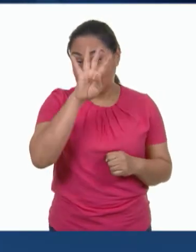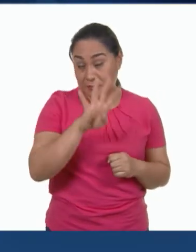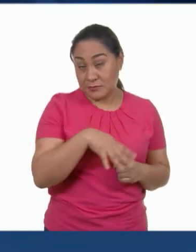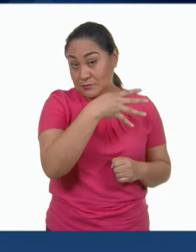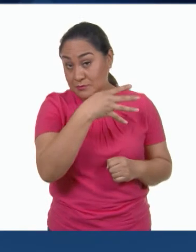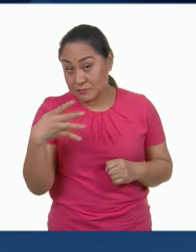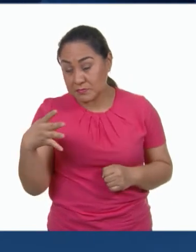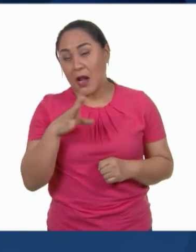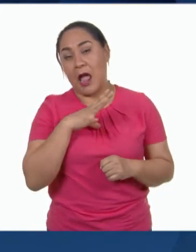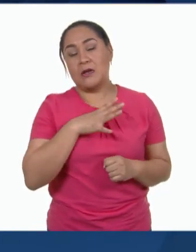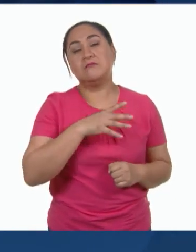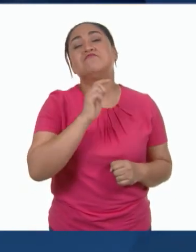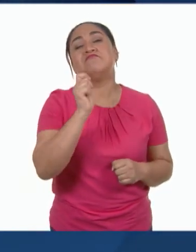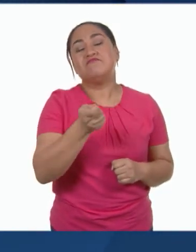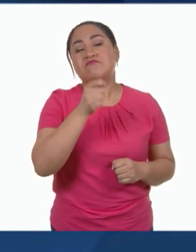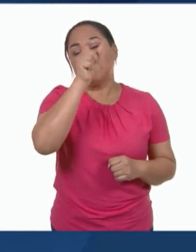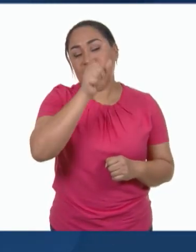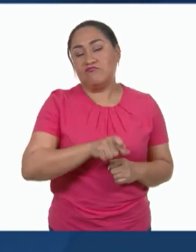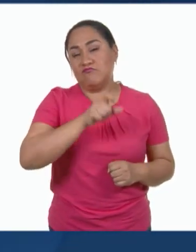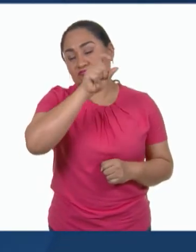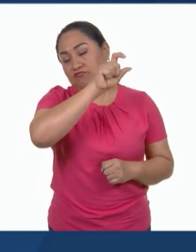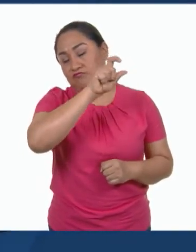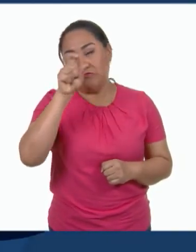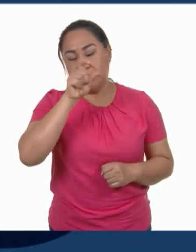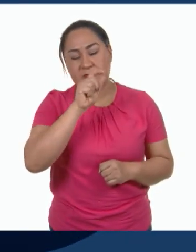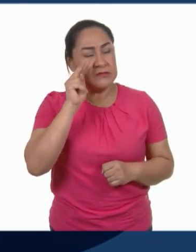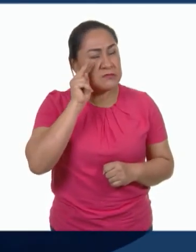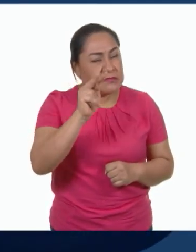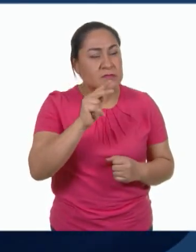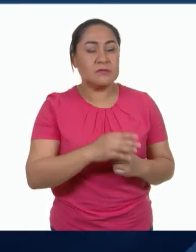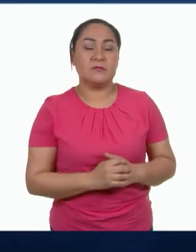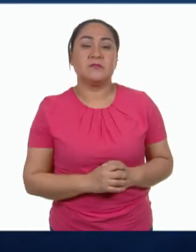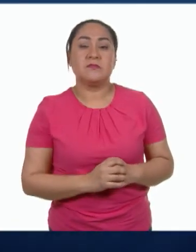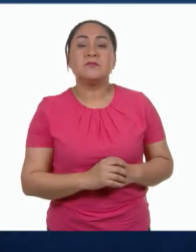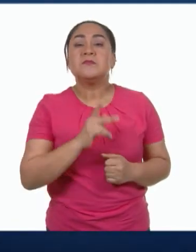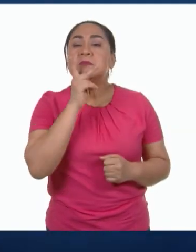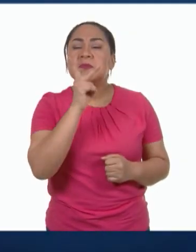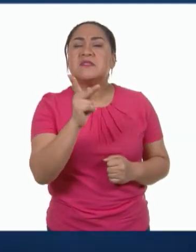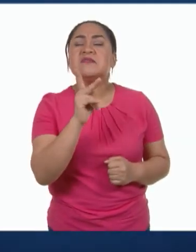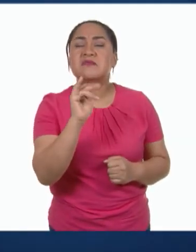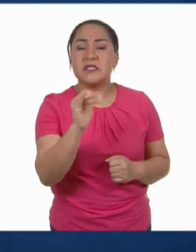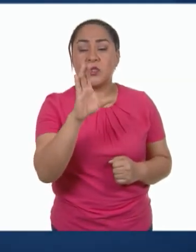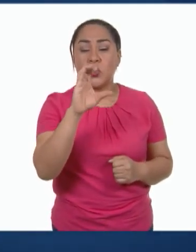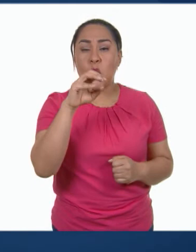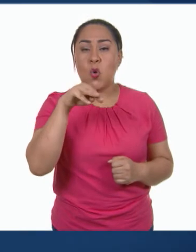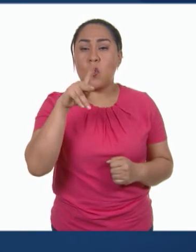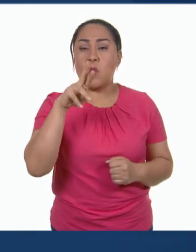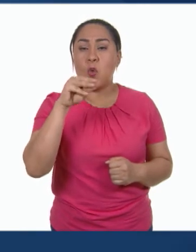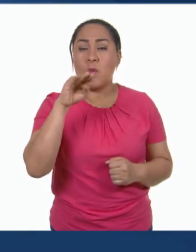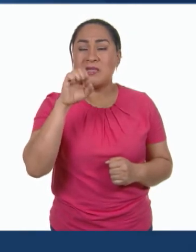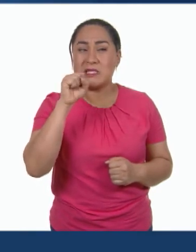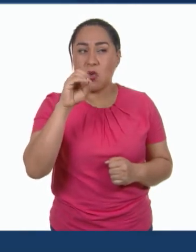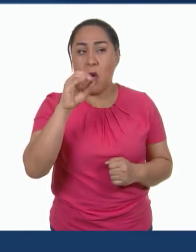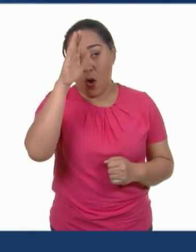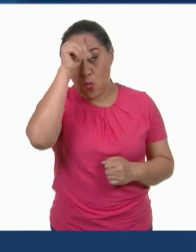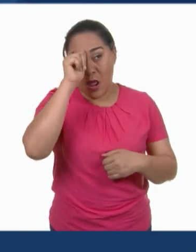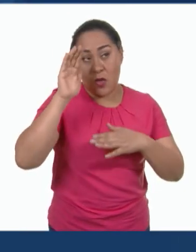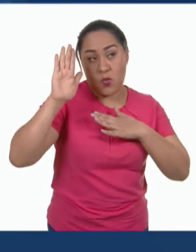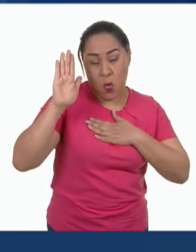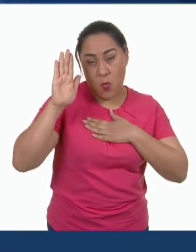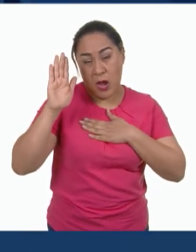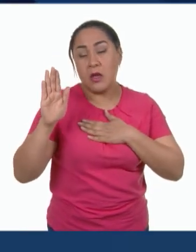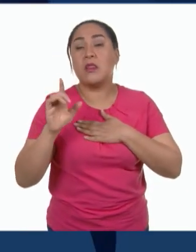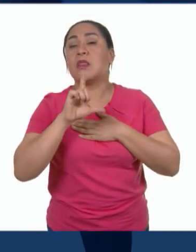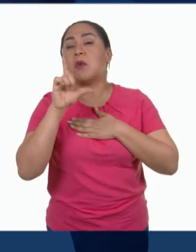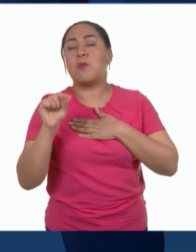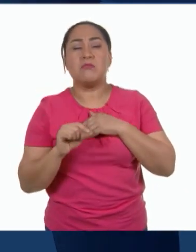contiene varias columnas. En la primera columna vemos la palabra compromiso y en las celdas debajo de esa palabra vemos